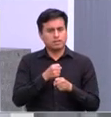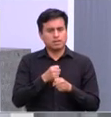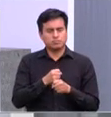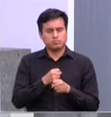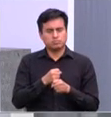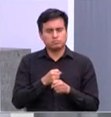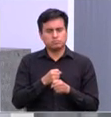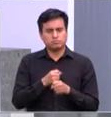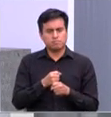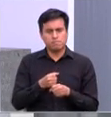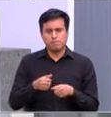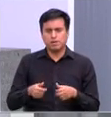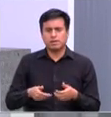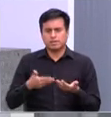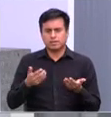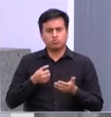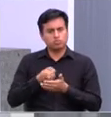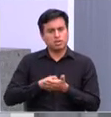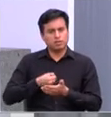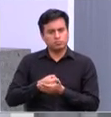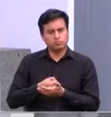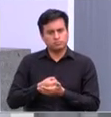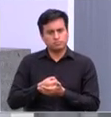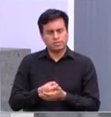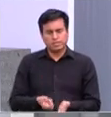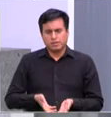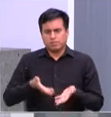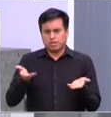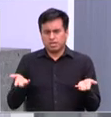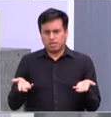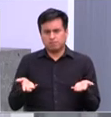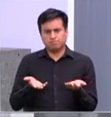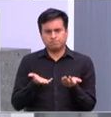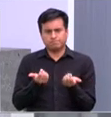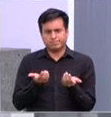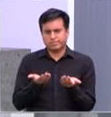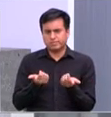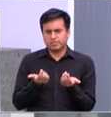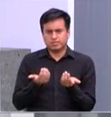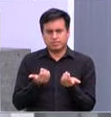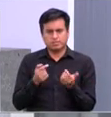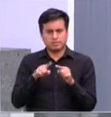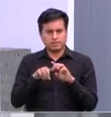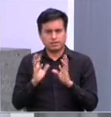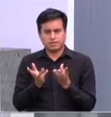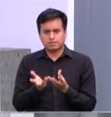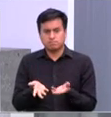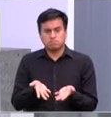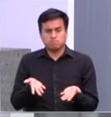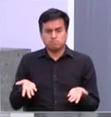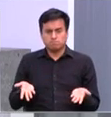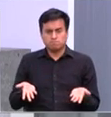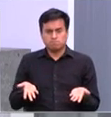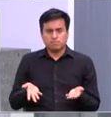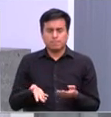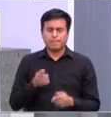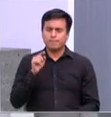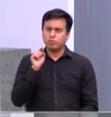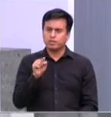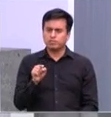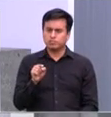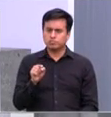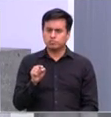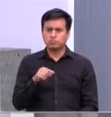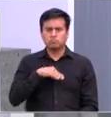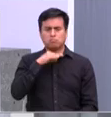trabajamos? ¿Para qué luchamos? ¿Para qué nos necesita esta tierra? Por eso ya